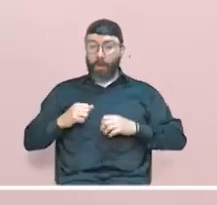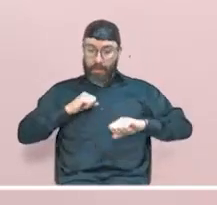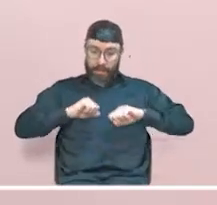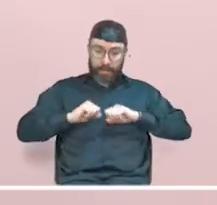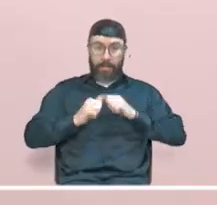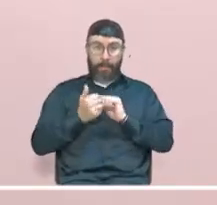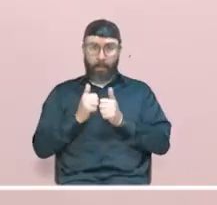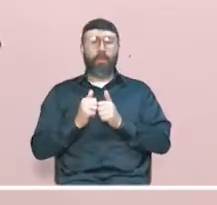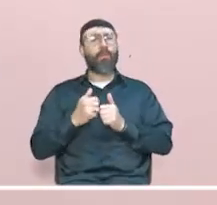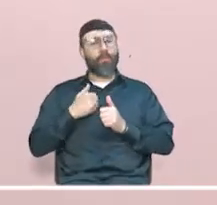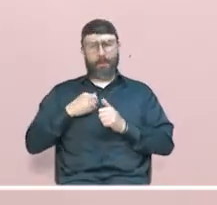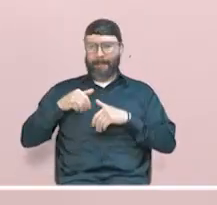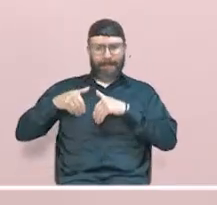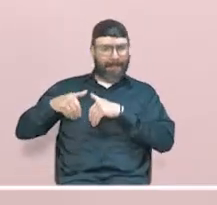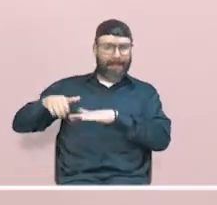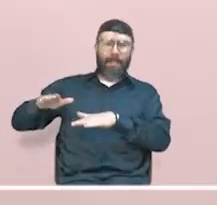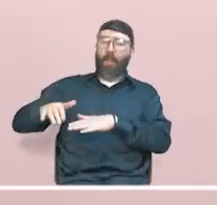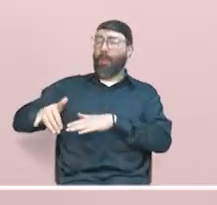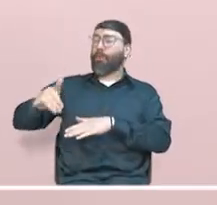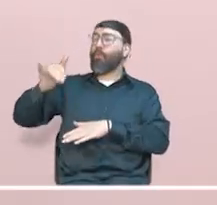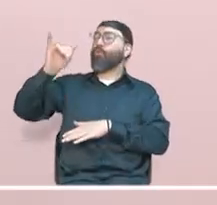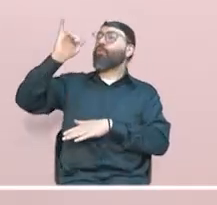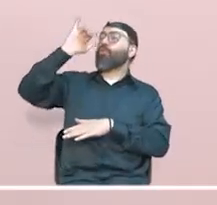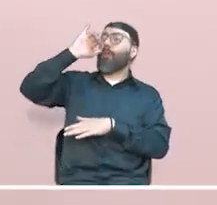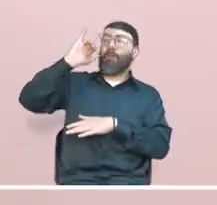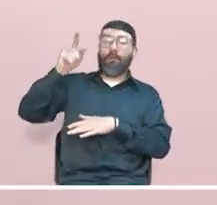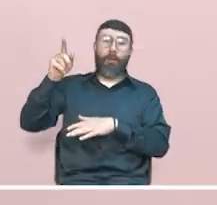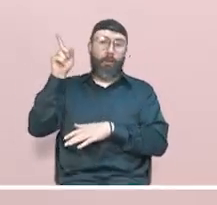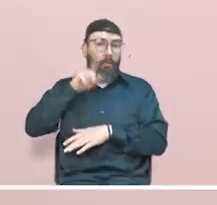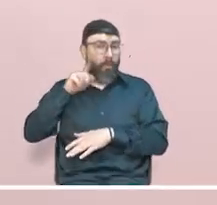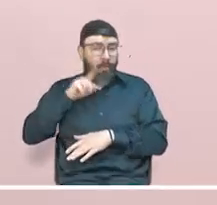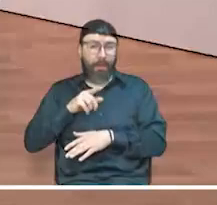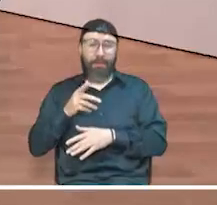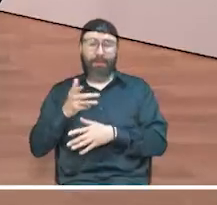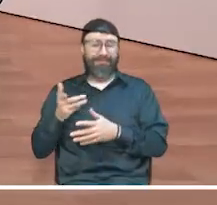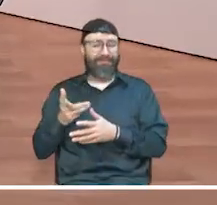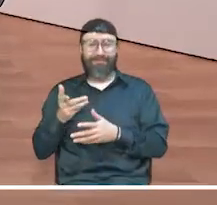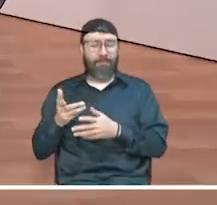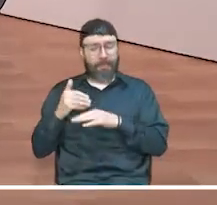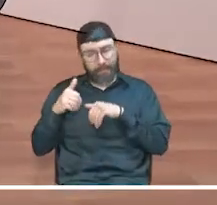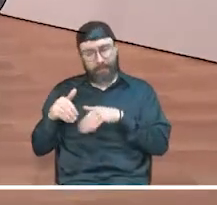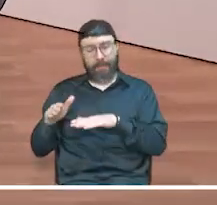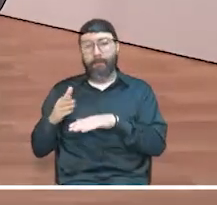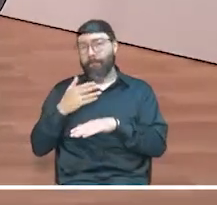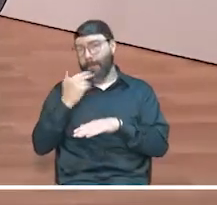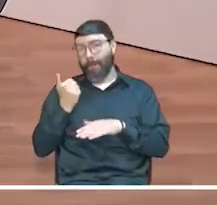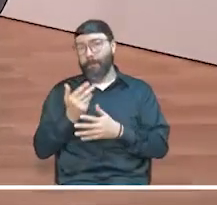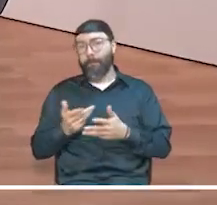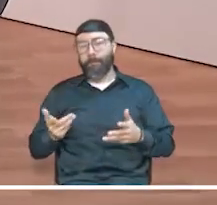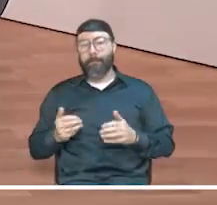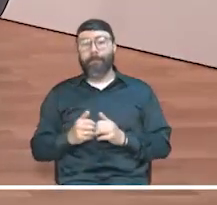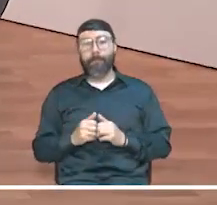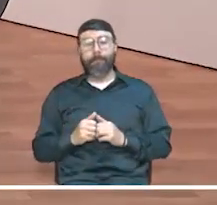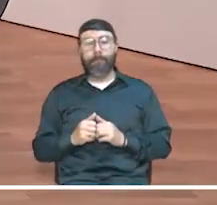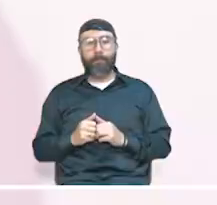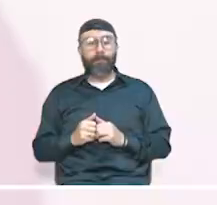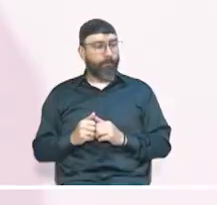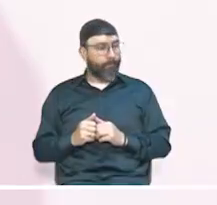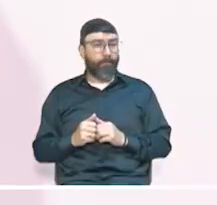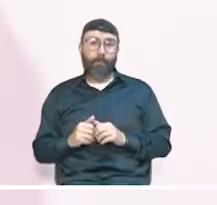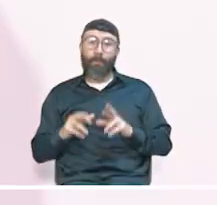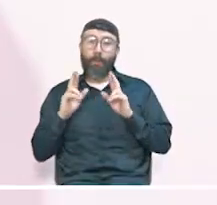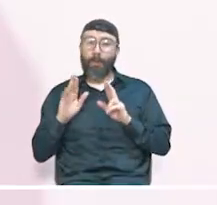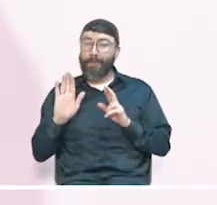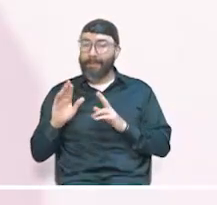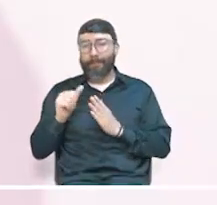bien y debo abolir todas estas otras opciones que se han generado. Bueno, esperamos que este programa haya